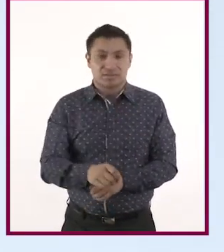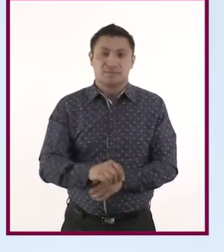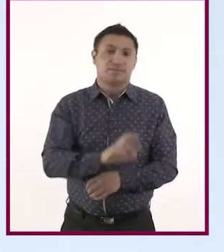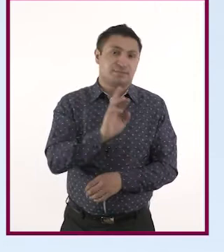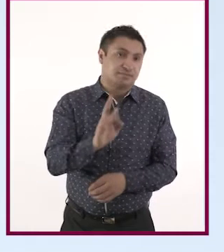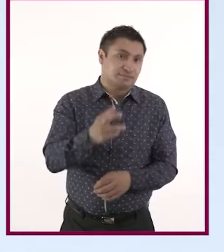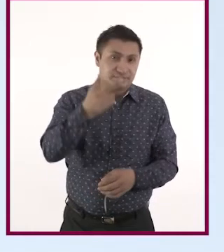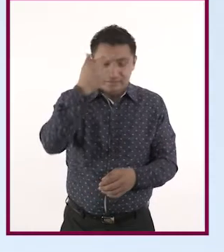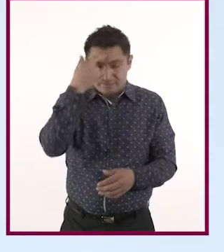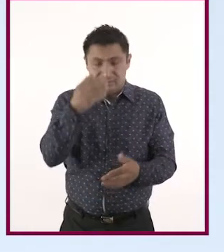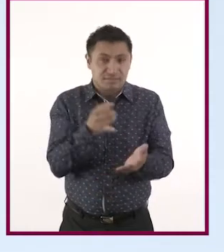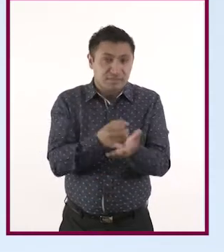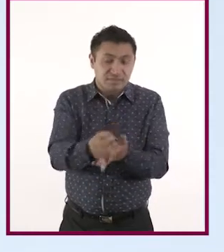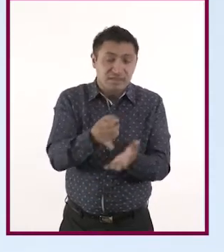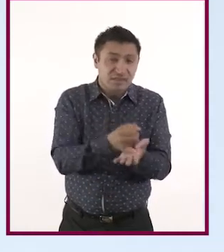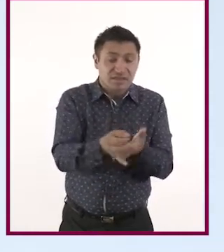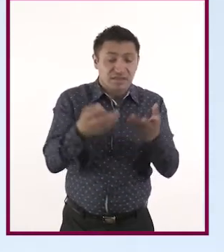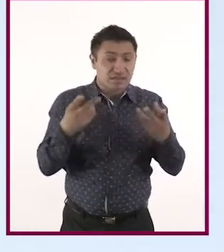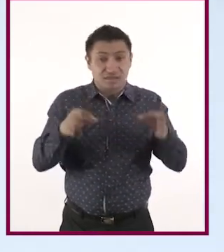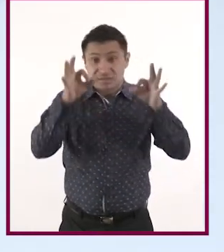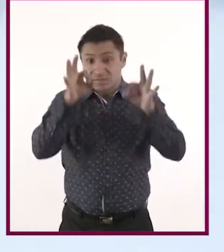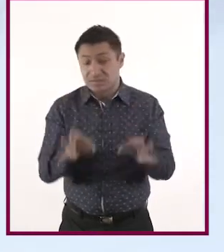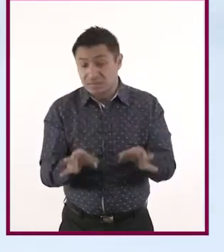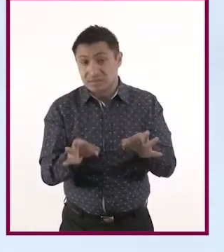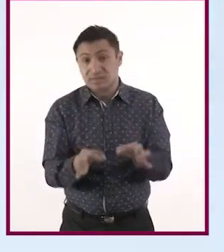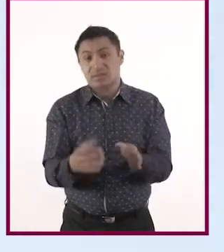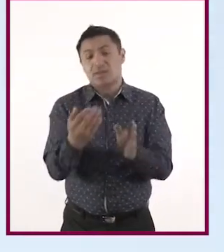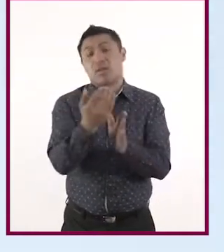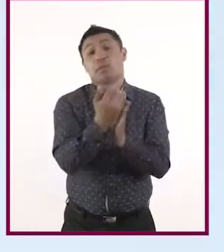tomadores de decisiones y del público, la